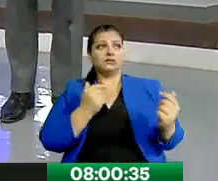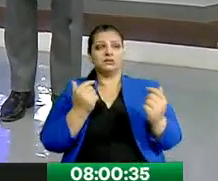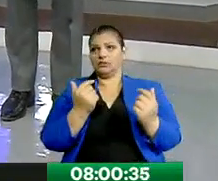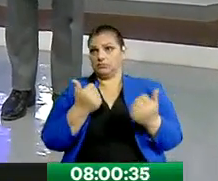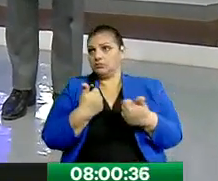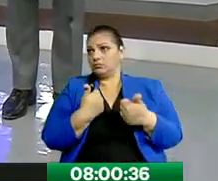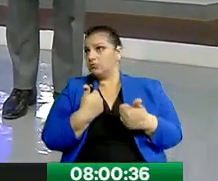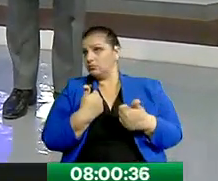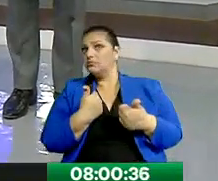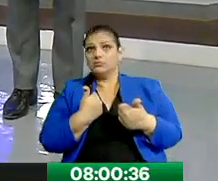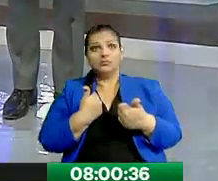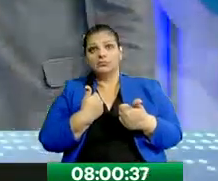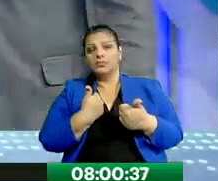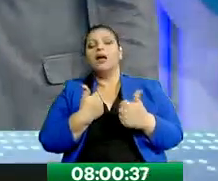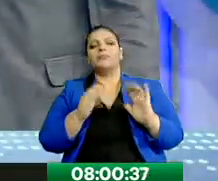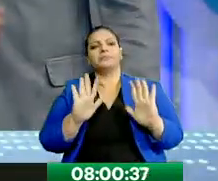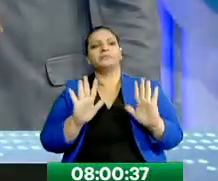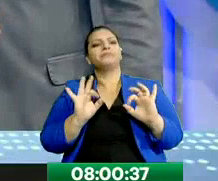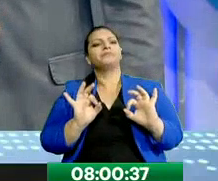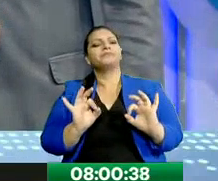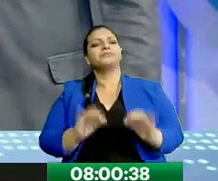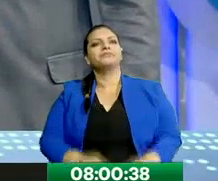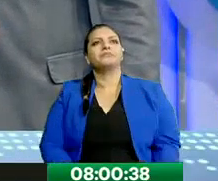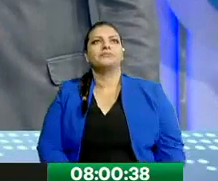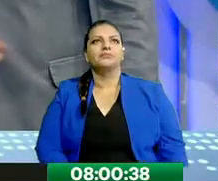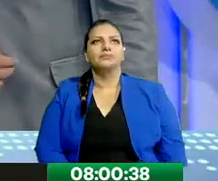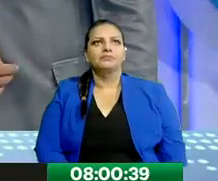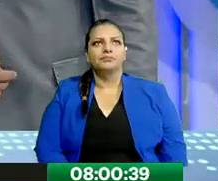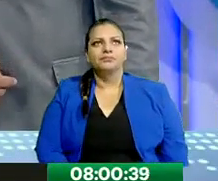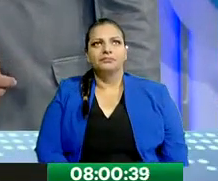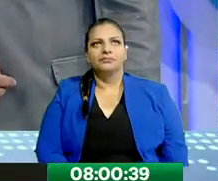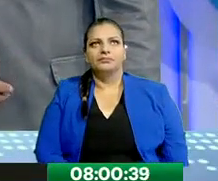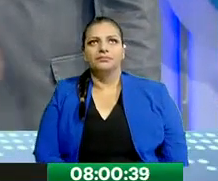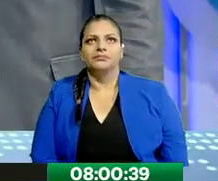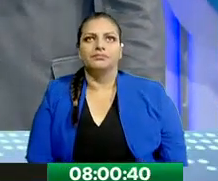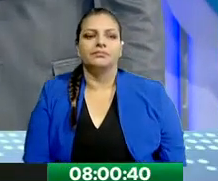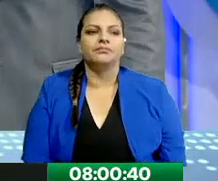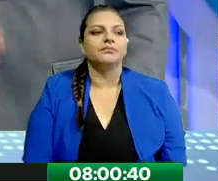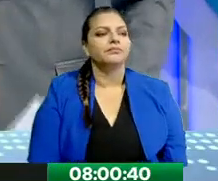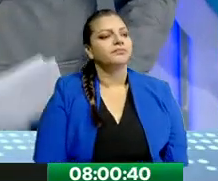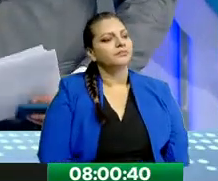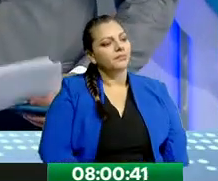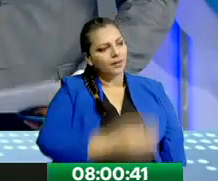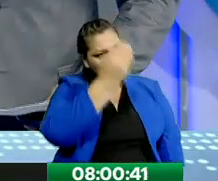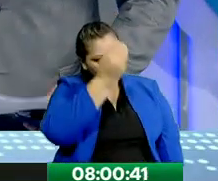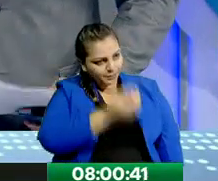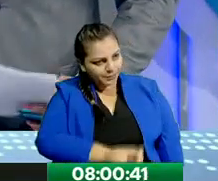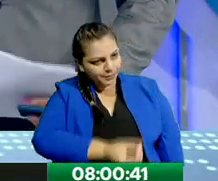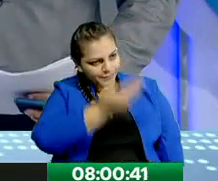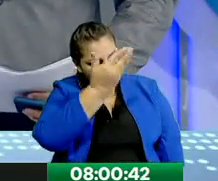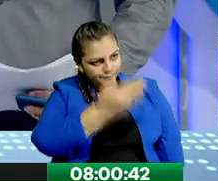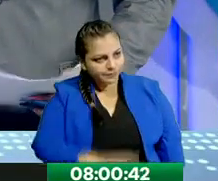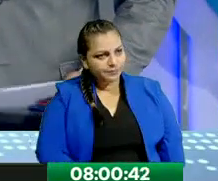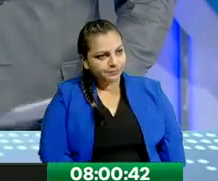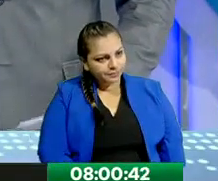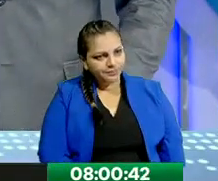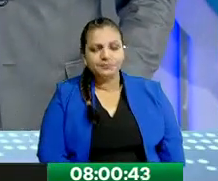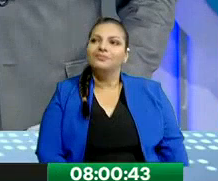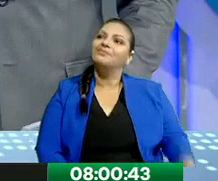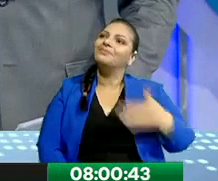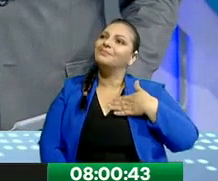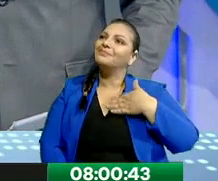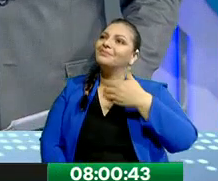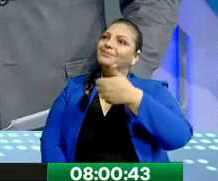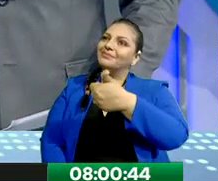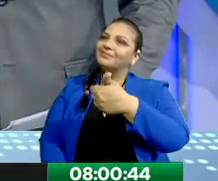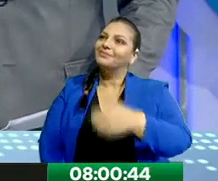estamos. Perfecto. ¿De acuerdo? Ya lo perdimos, ¿eh? Buenos días. Hola, querido, muy buenos días. ¿Cómo estás? ¿Cómo estás? A propósito de